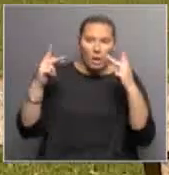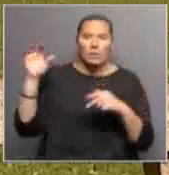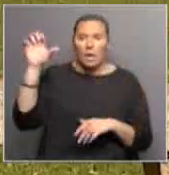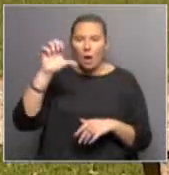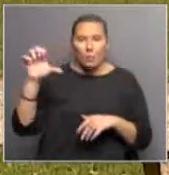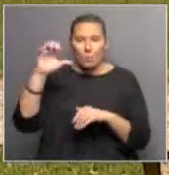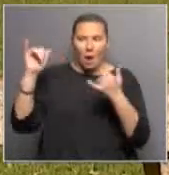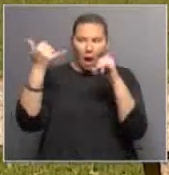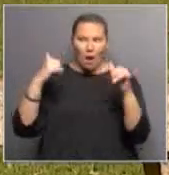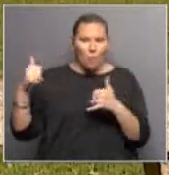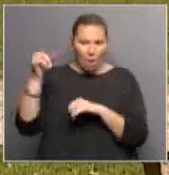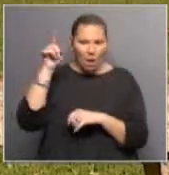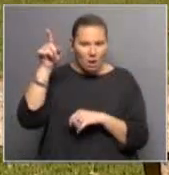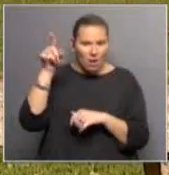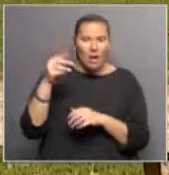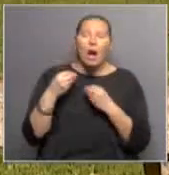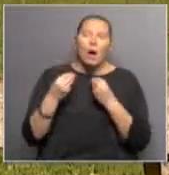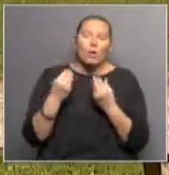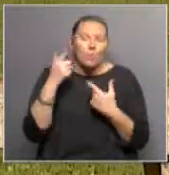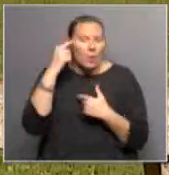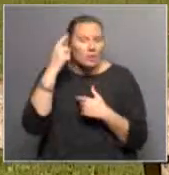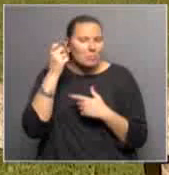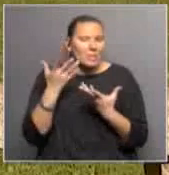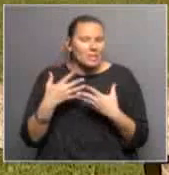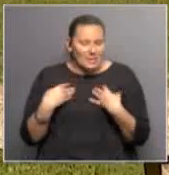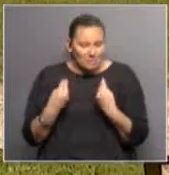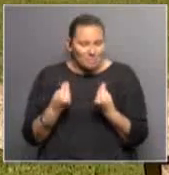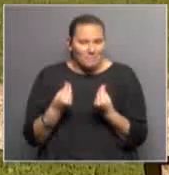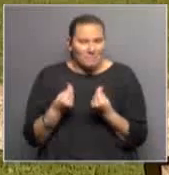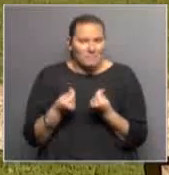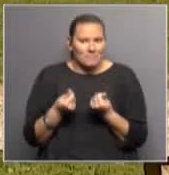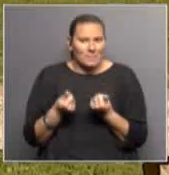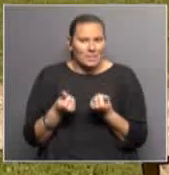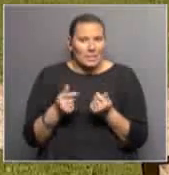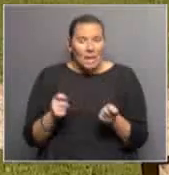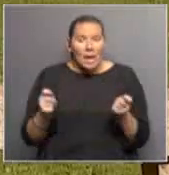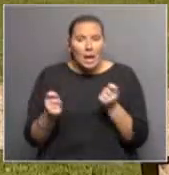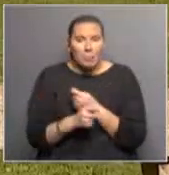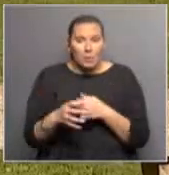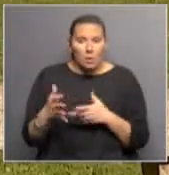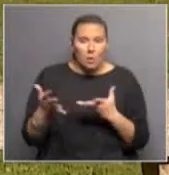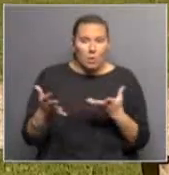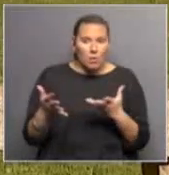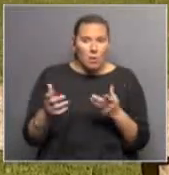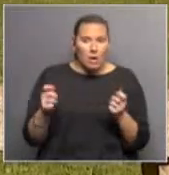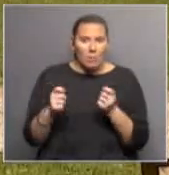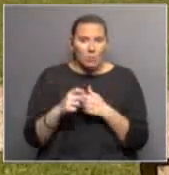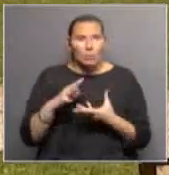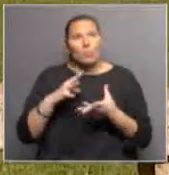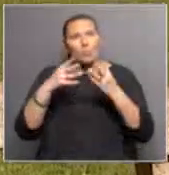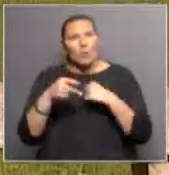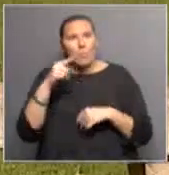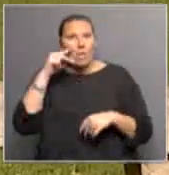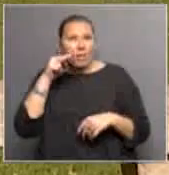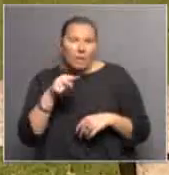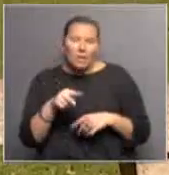a jugar. ¿Cómo fue esa experiencia? ¿Sentís que te cambió mucho tu perspectiva